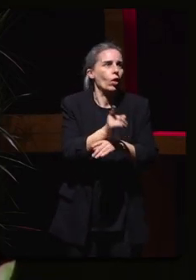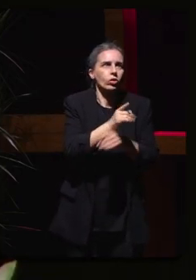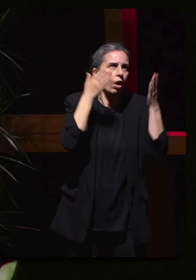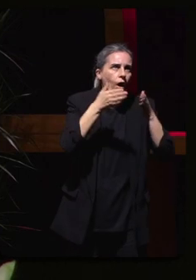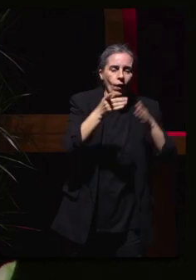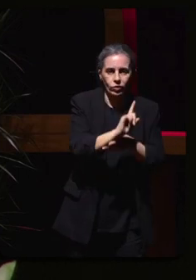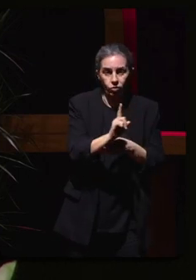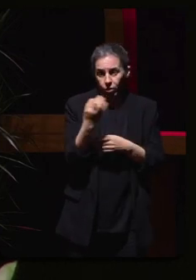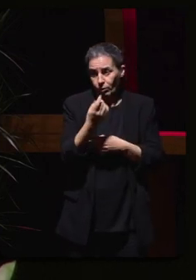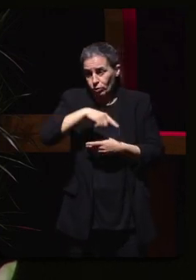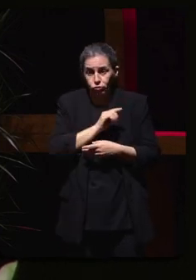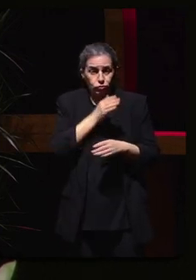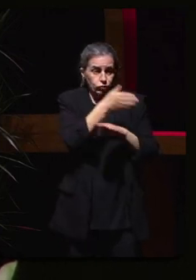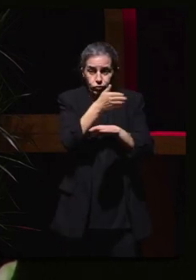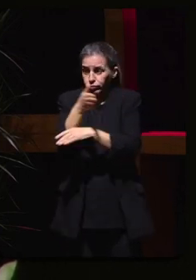estar